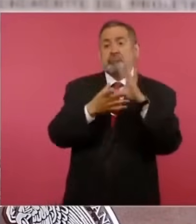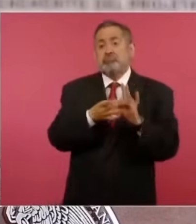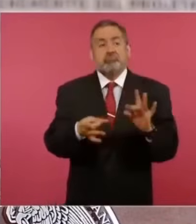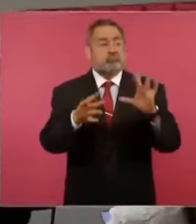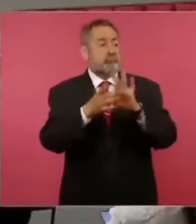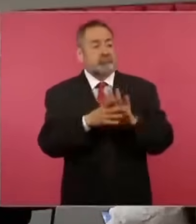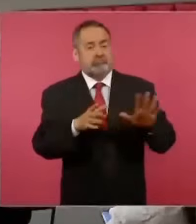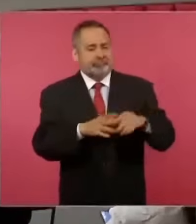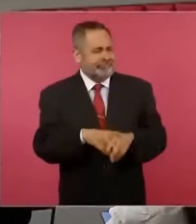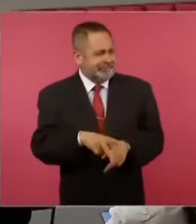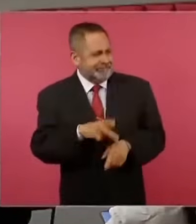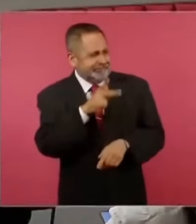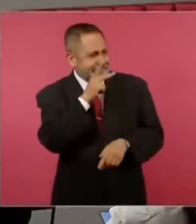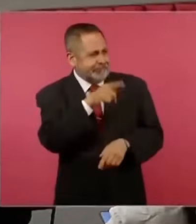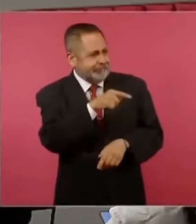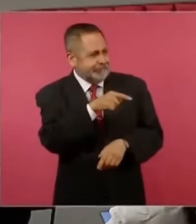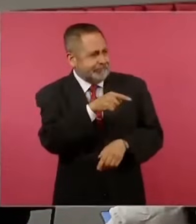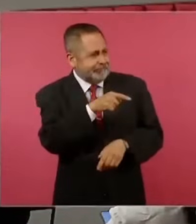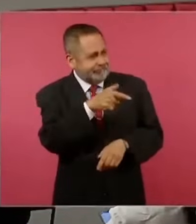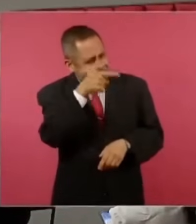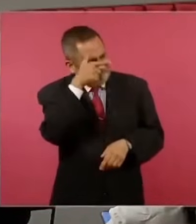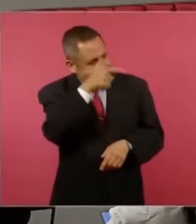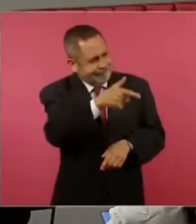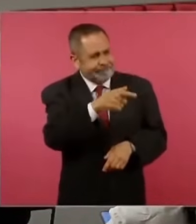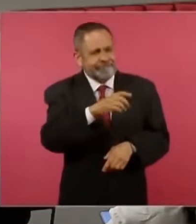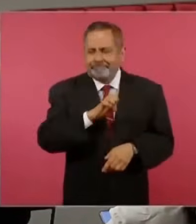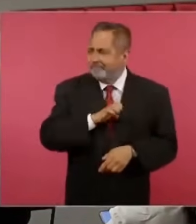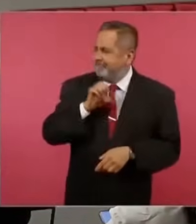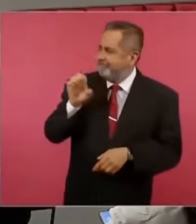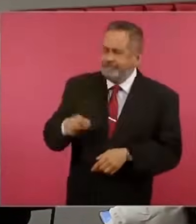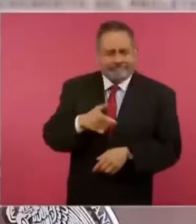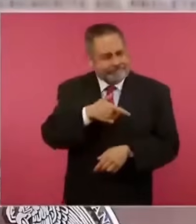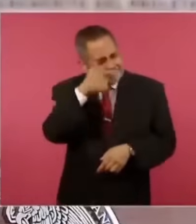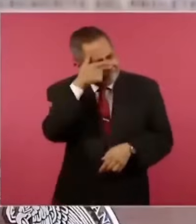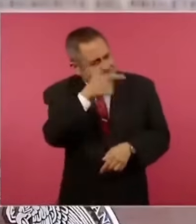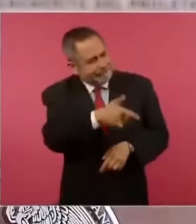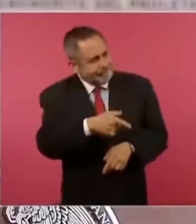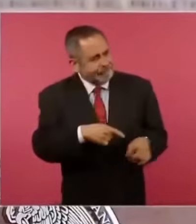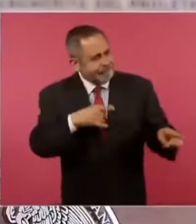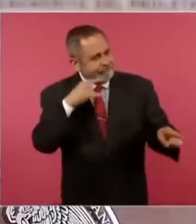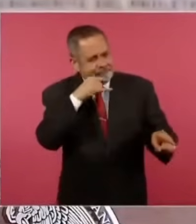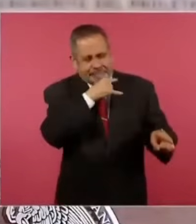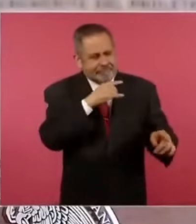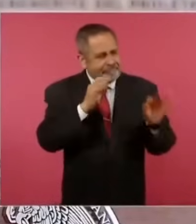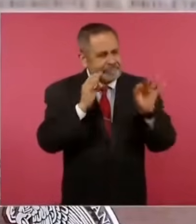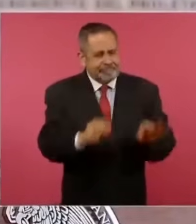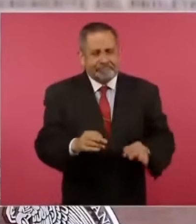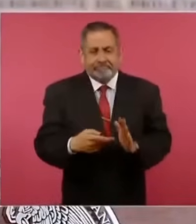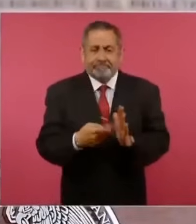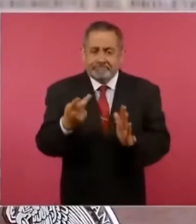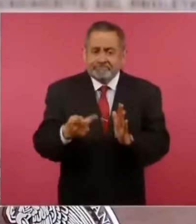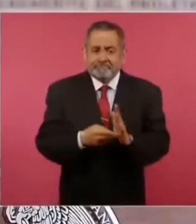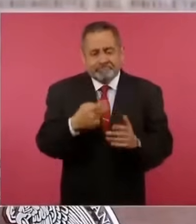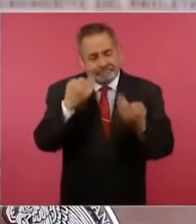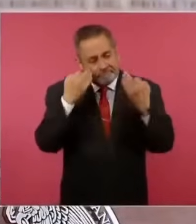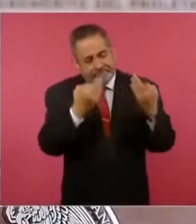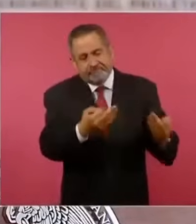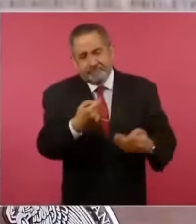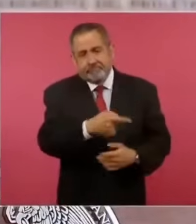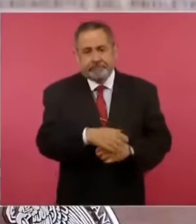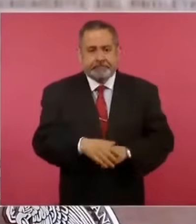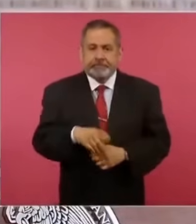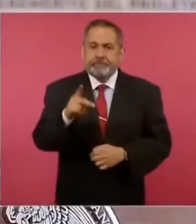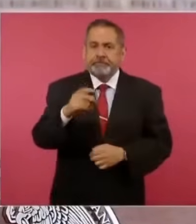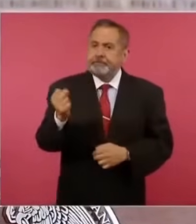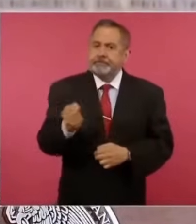definen por su lenguaje de odio e hipocresía, como lo hemos visto tantas veces en esta sección.